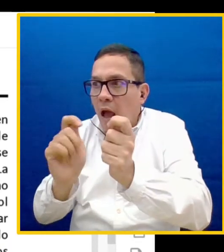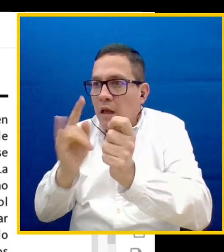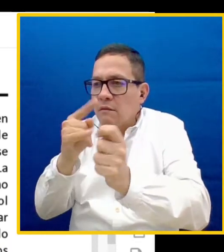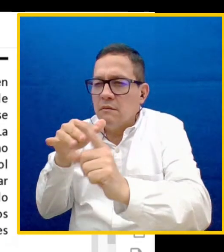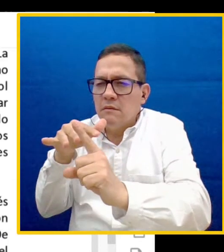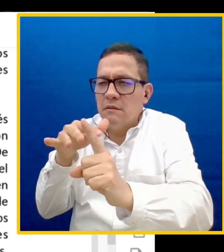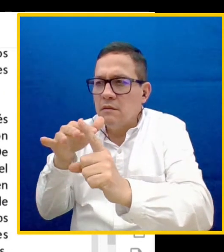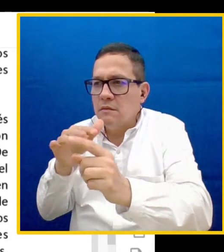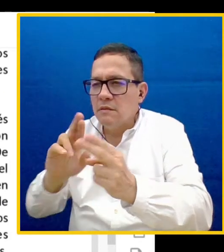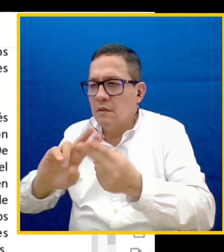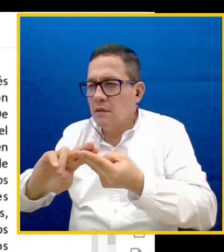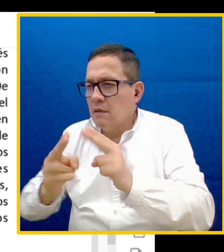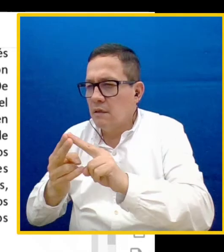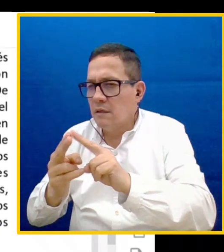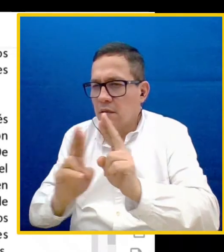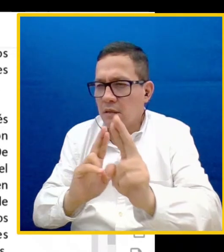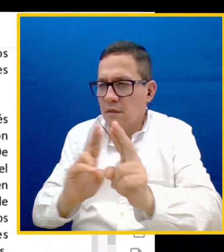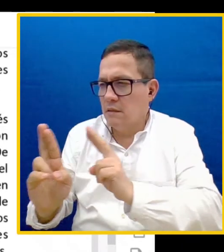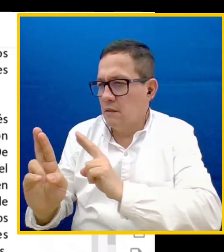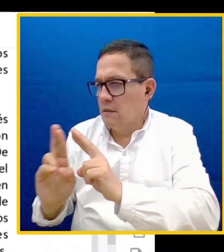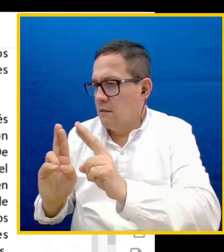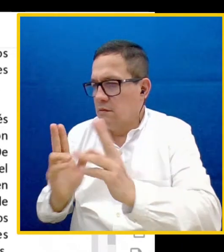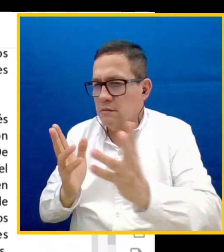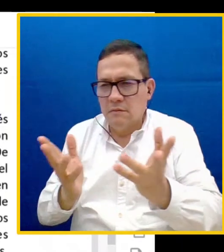múltiples relaciones.